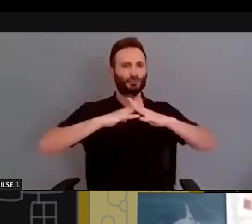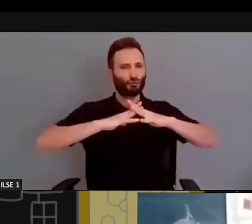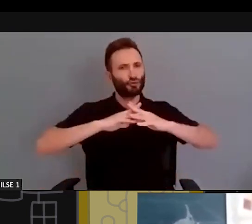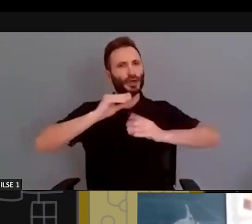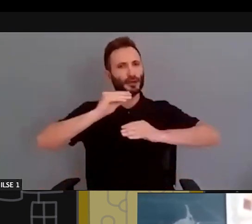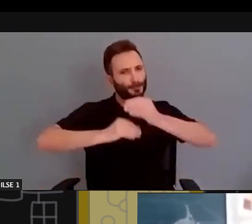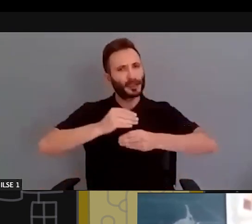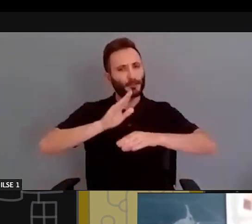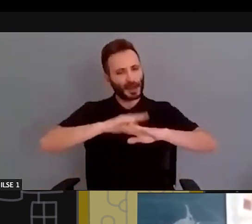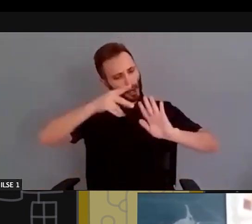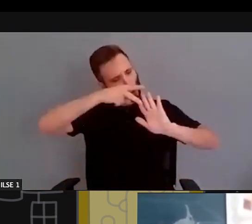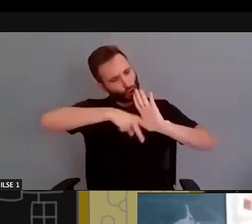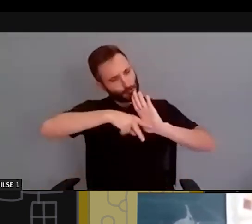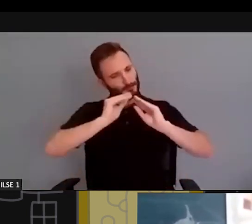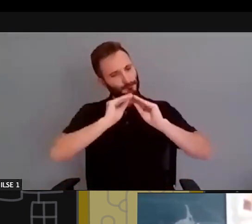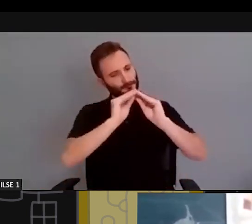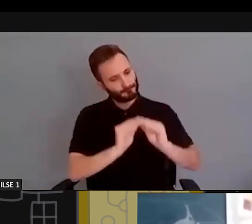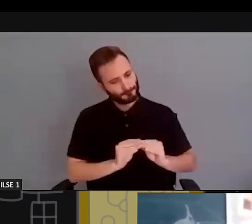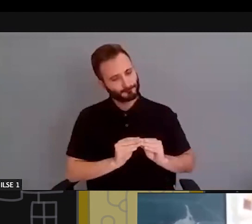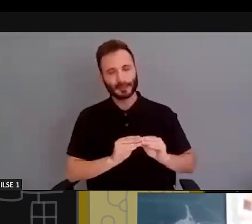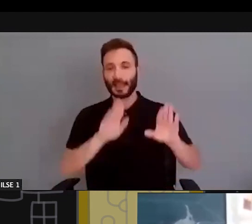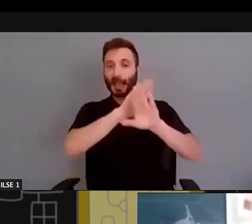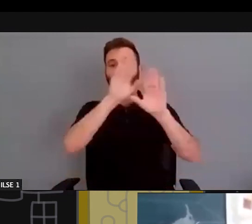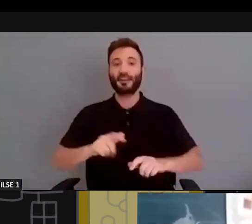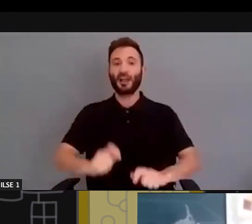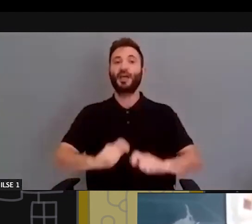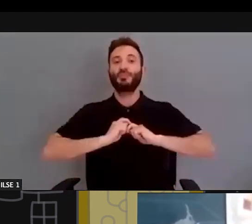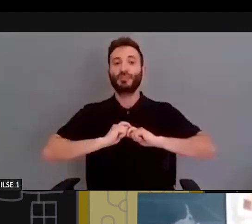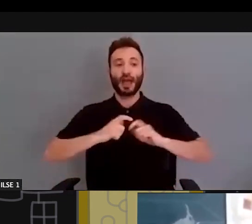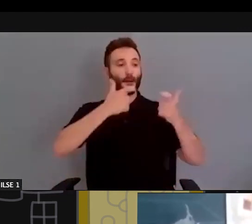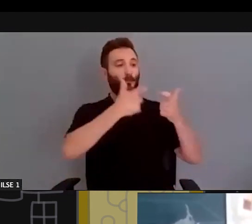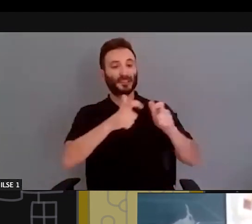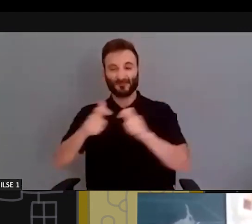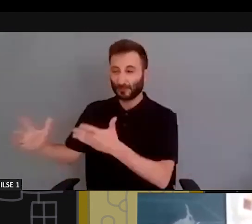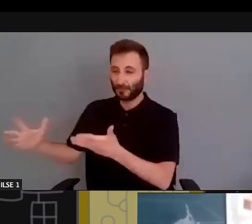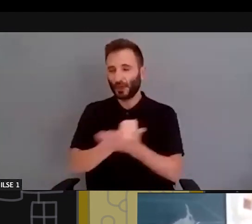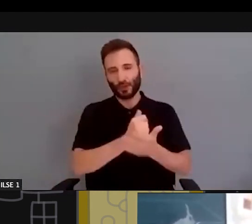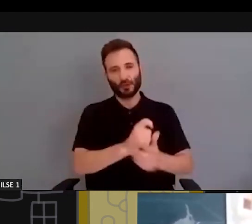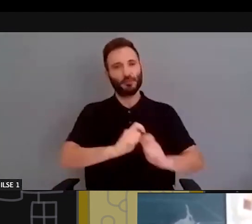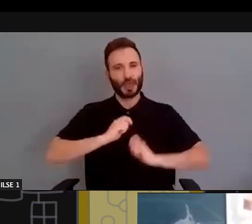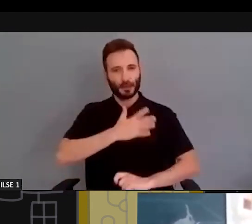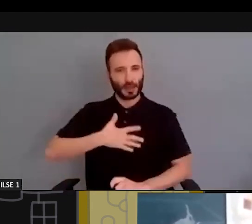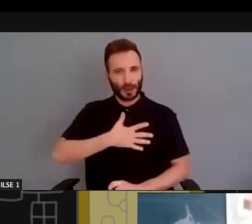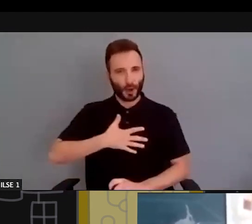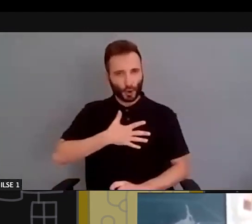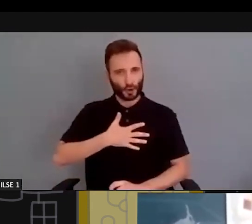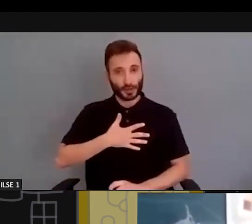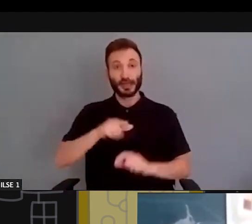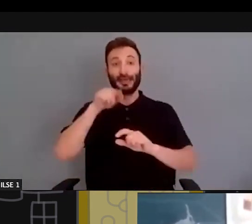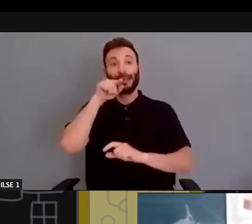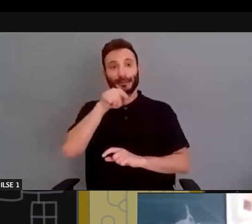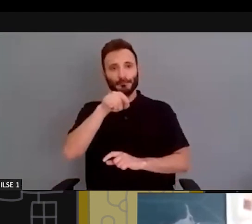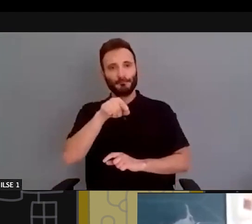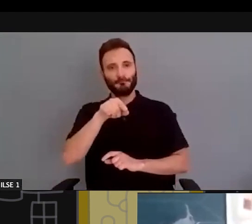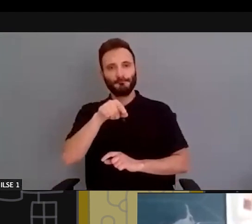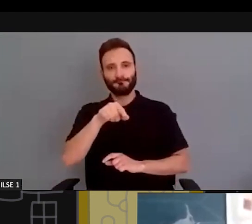la norma que que al final ha satisfecho un poco a todas las partes. Realmente es el punto fuerte porque